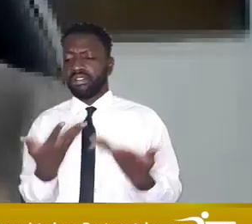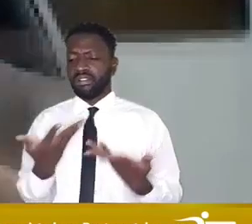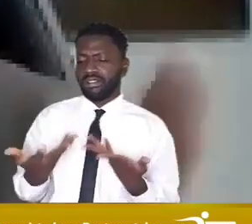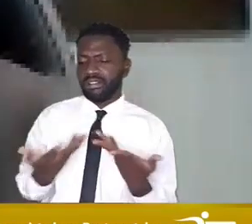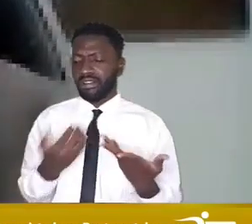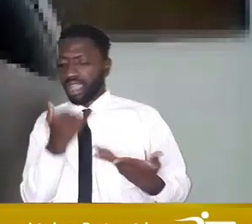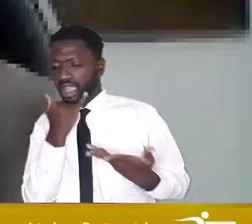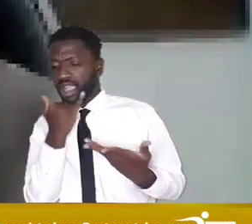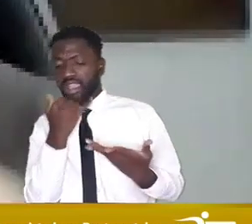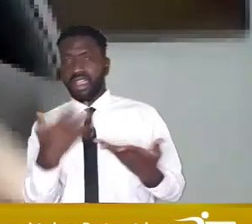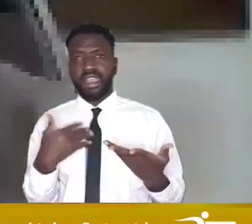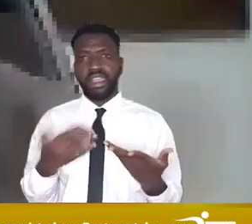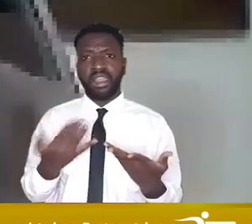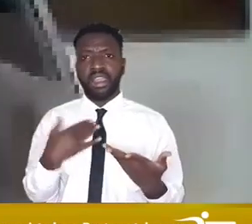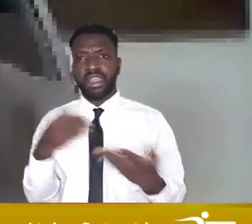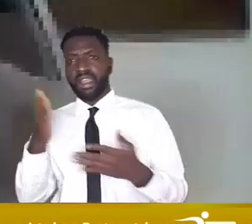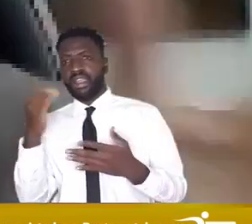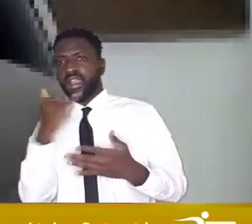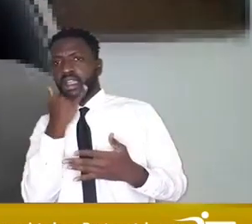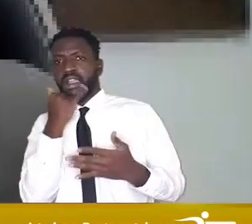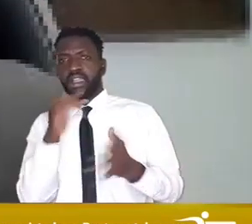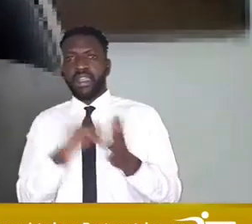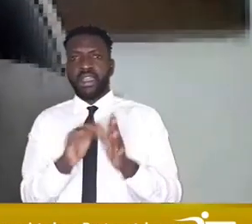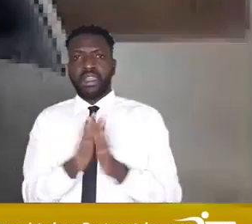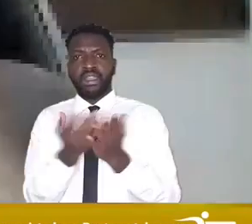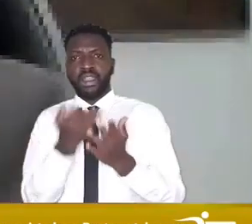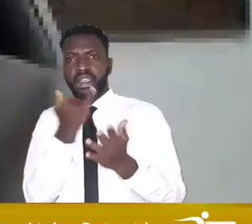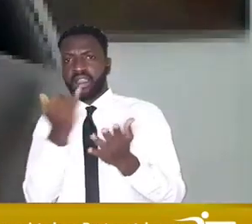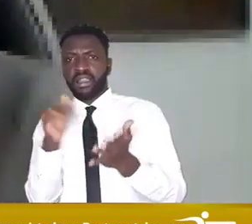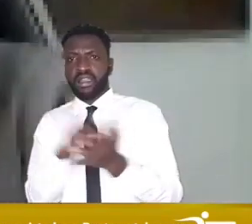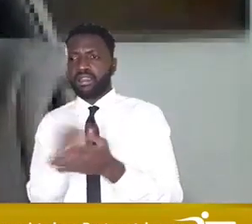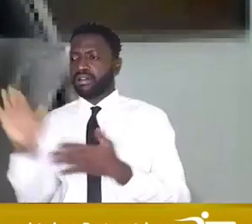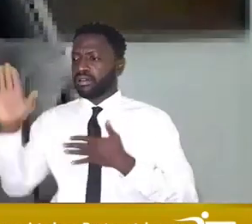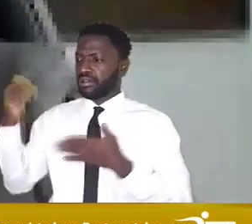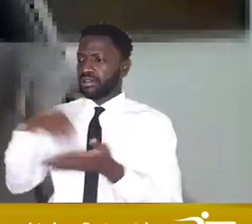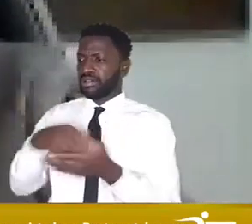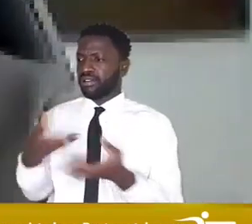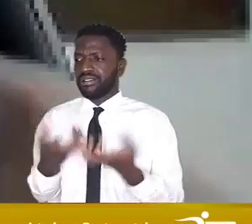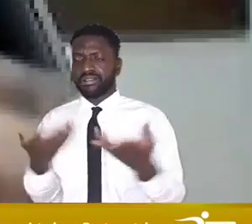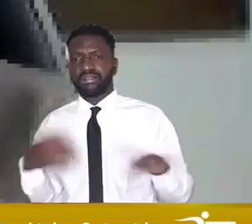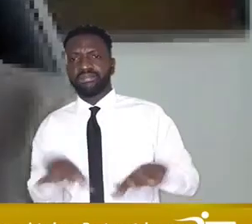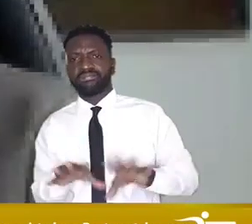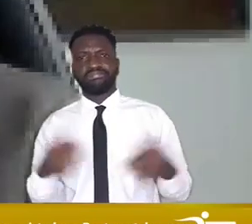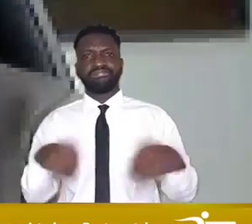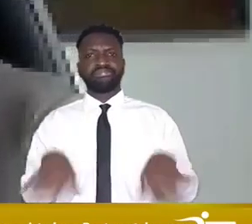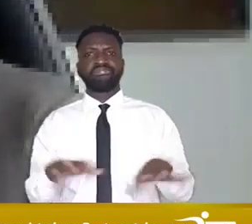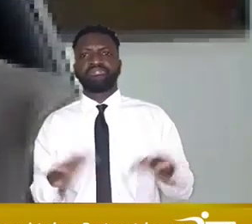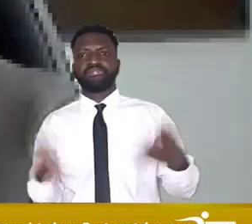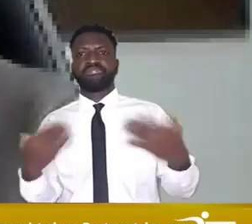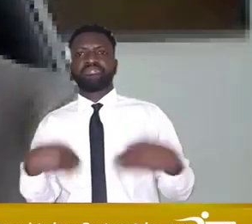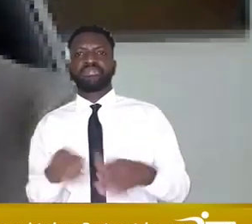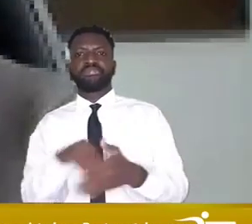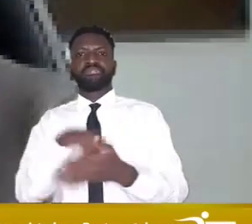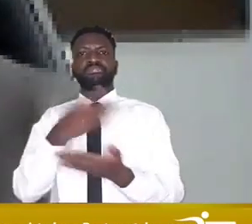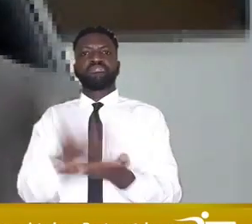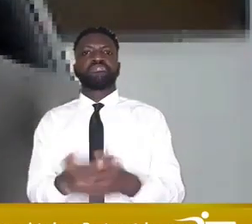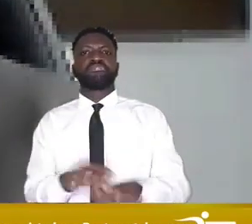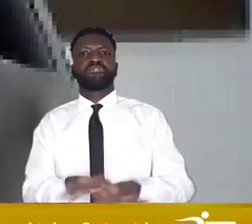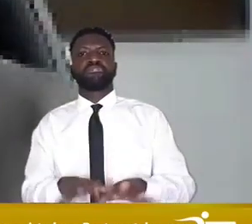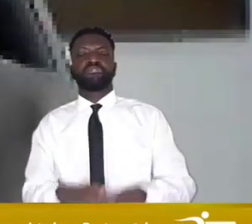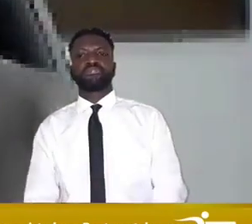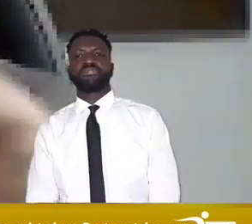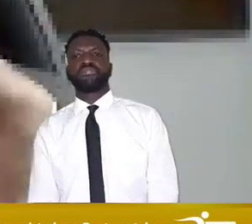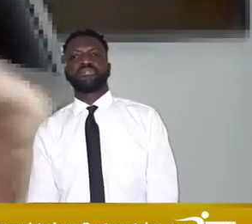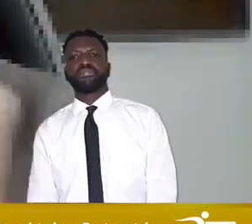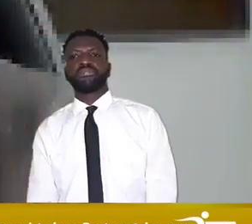con la palabra? ¿Qué pasa con las promesas? Y no, y que no, y se cayó. Así que es